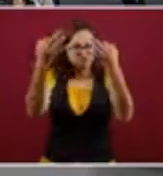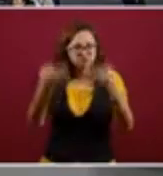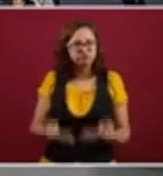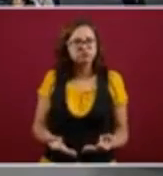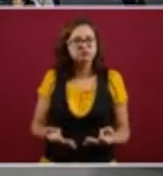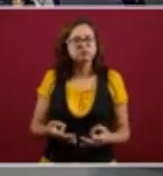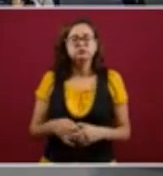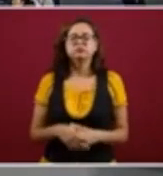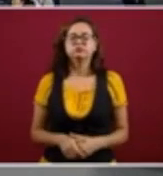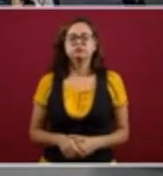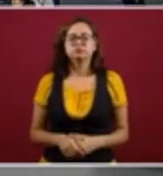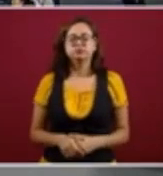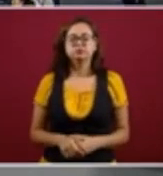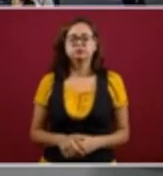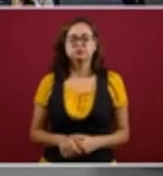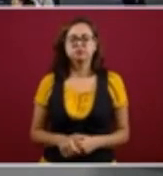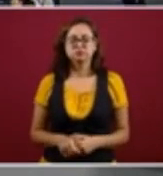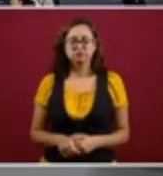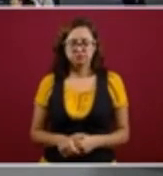Es importante